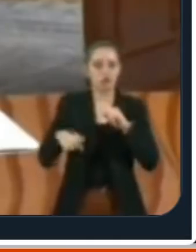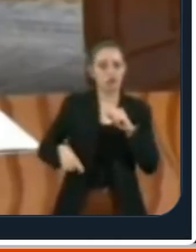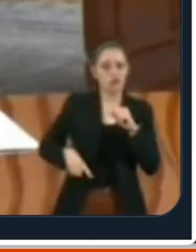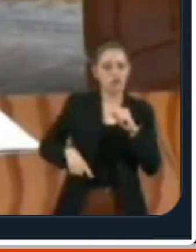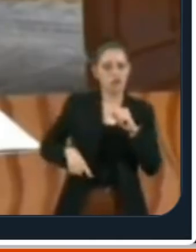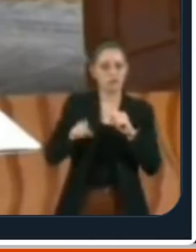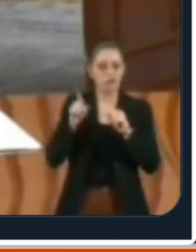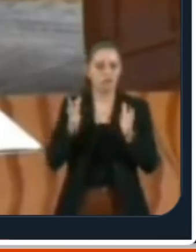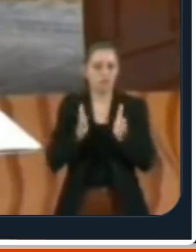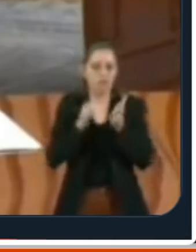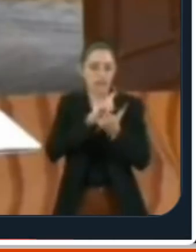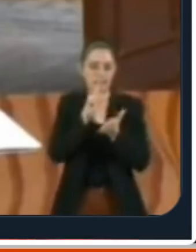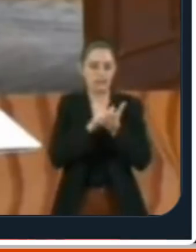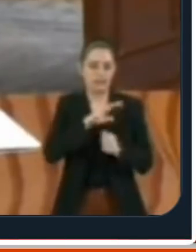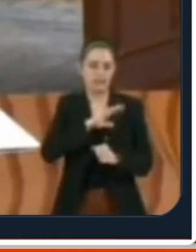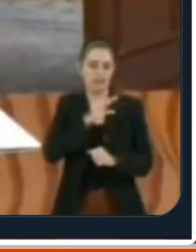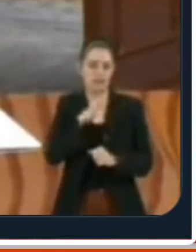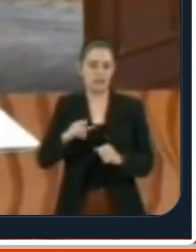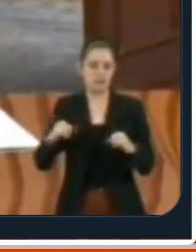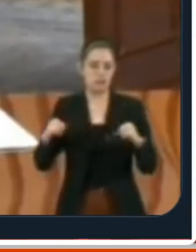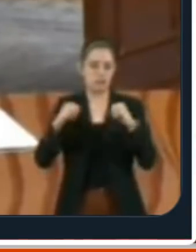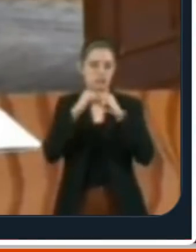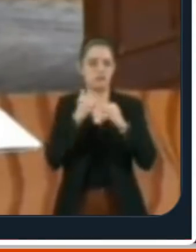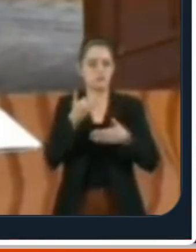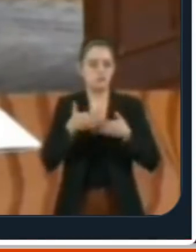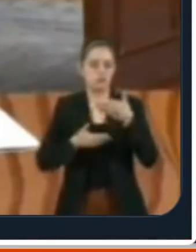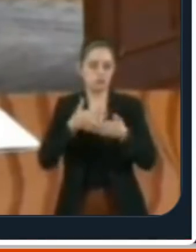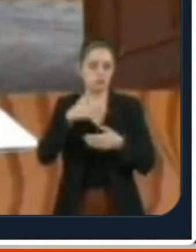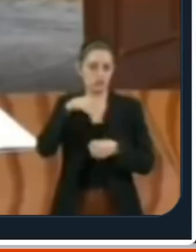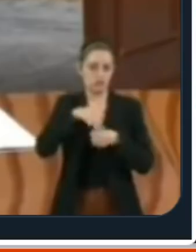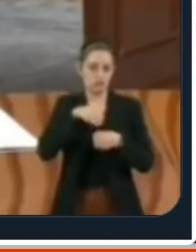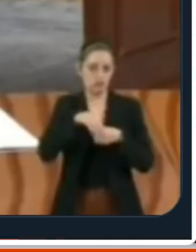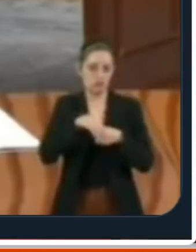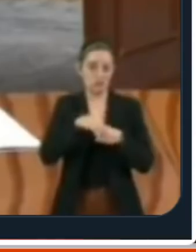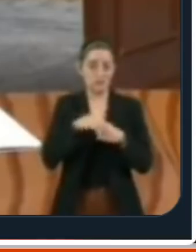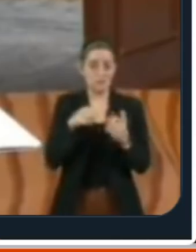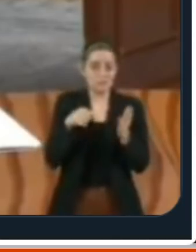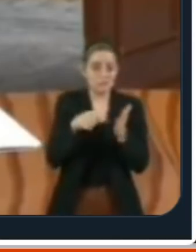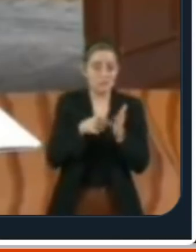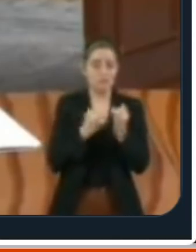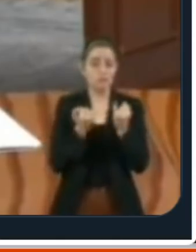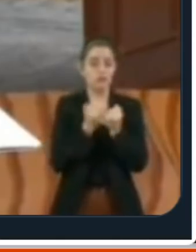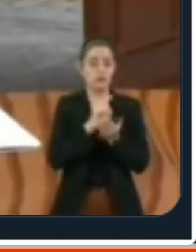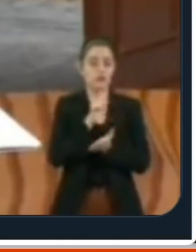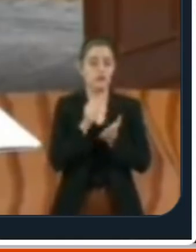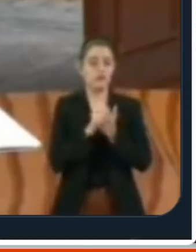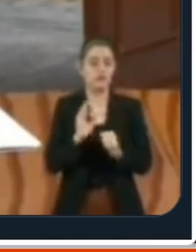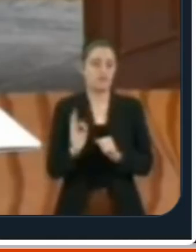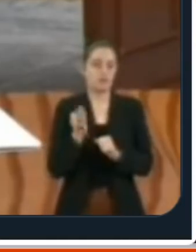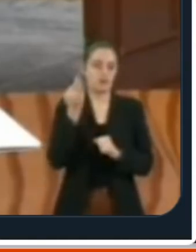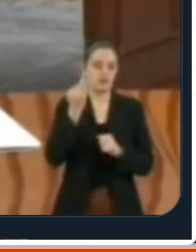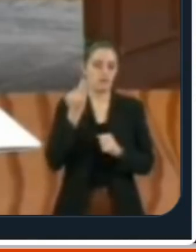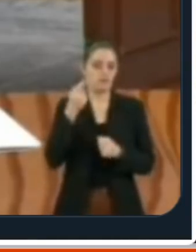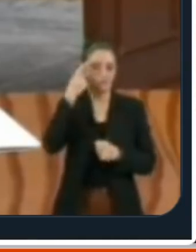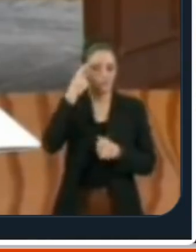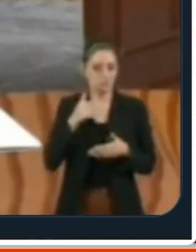gubernamental contenido en la Ley General de Instituciones y Procedimientos Electorales y en la Ley Federal de Revocación